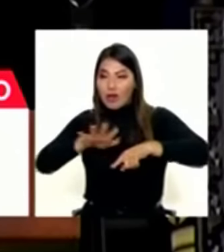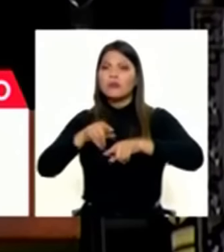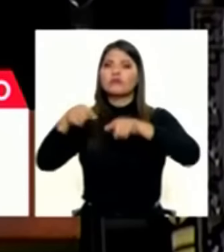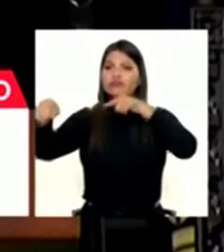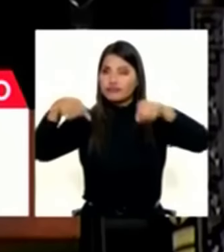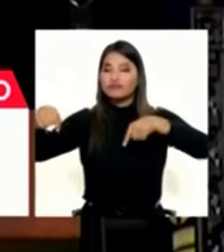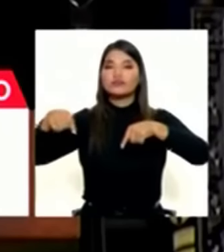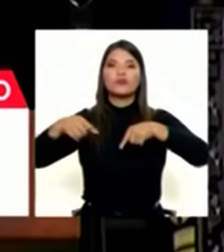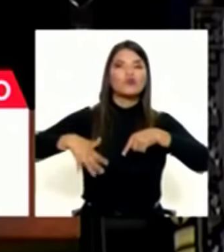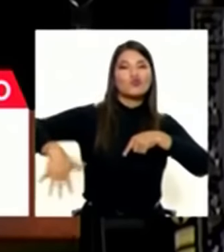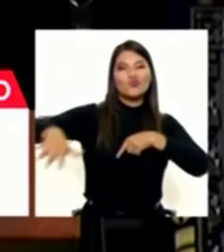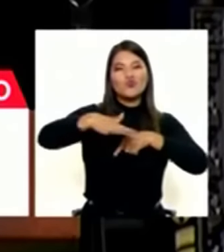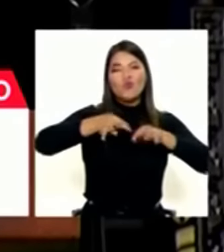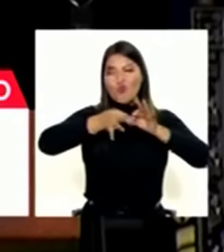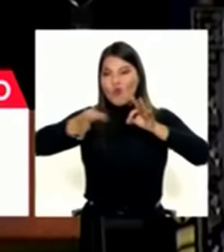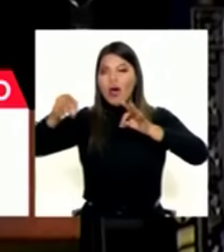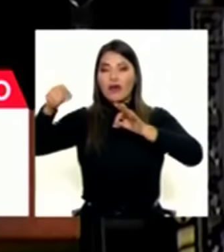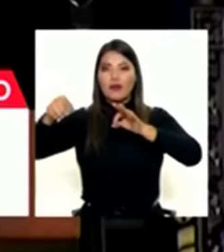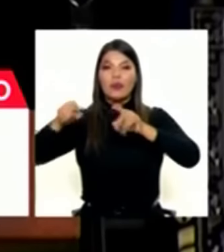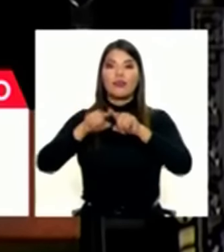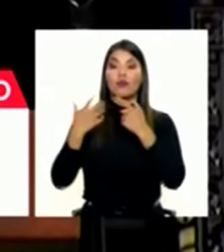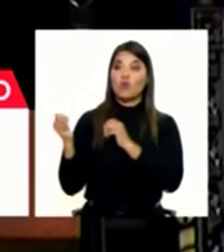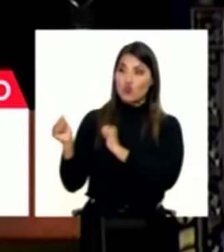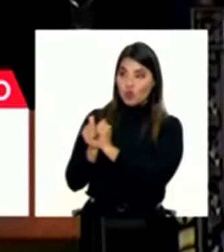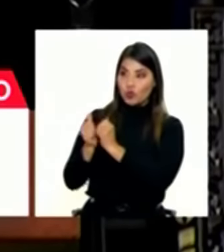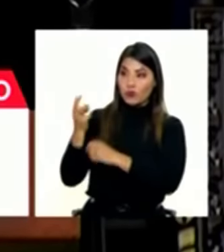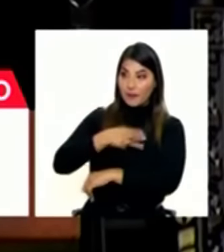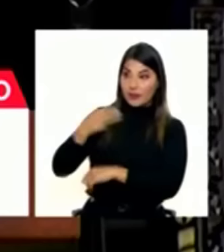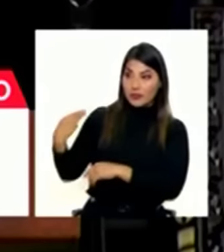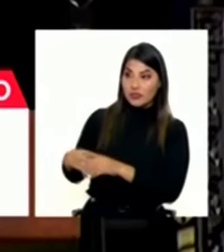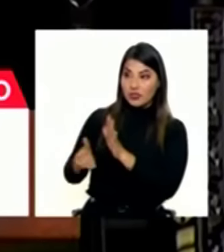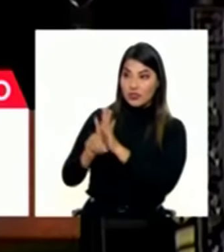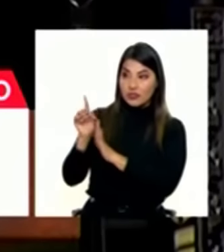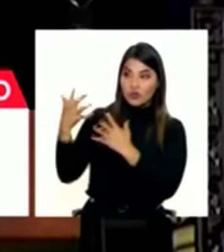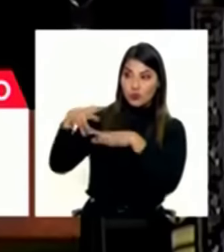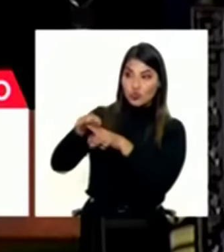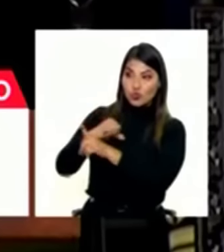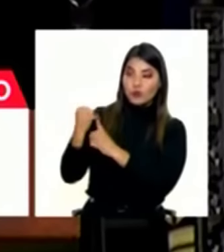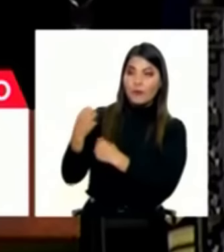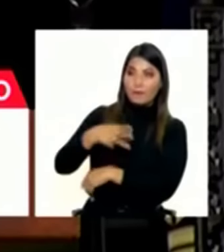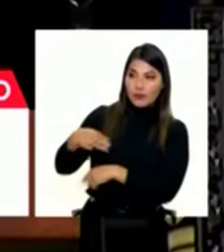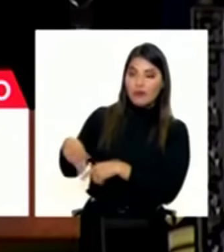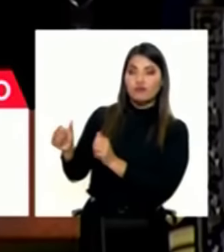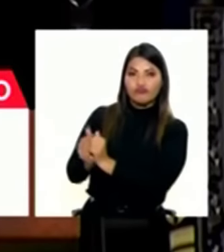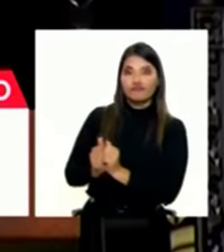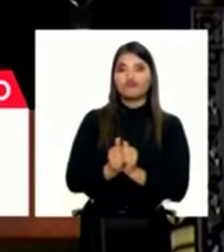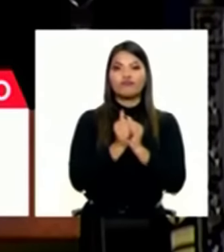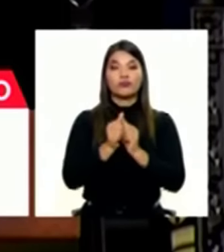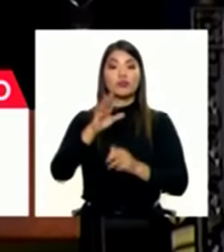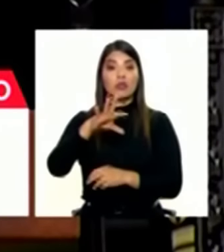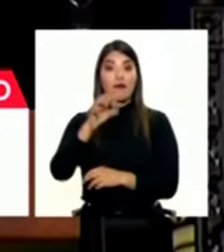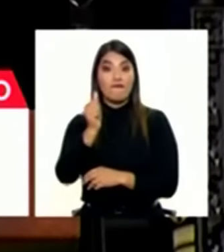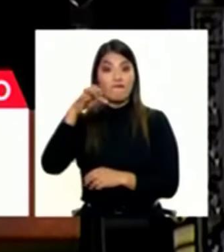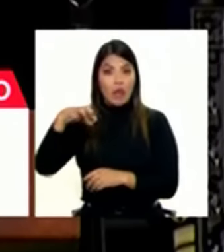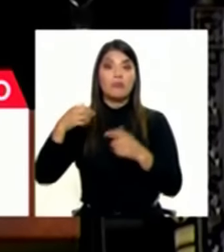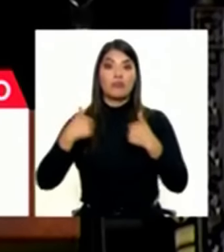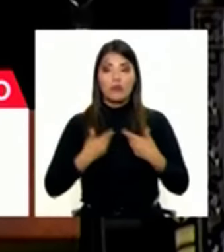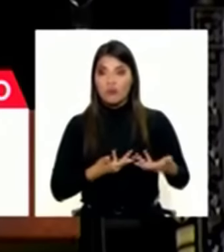Junto con el Ministerio de Desarrollo e Inclusión Social, La FAP lleva programas como